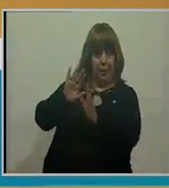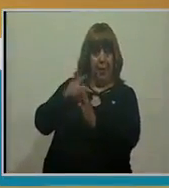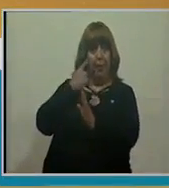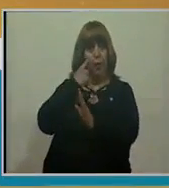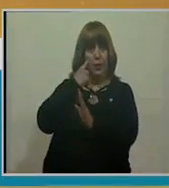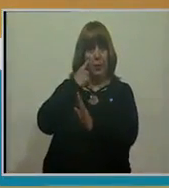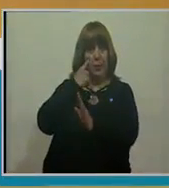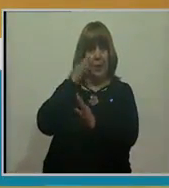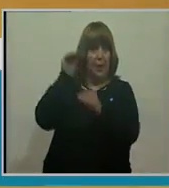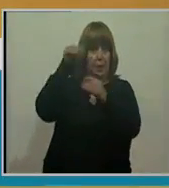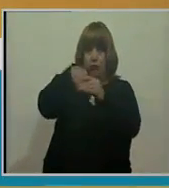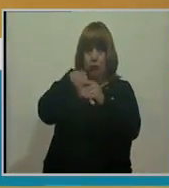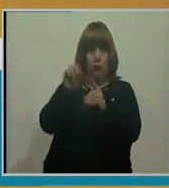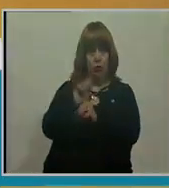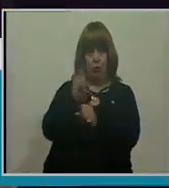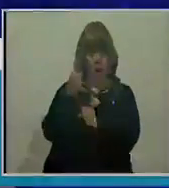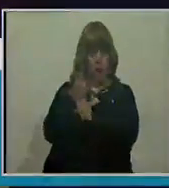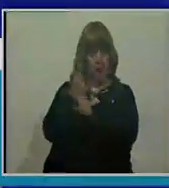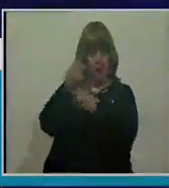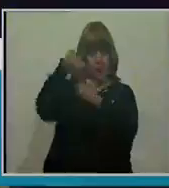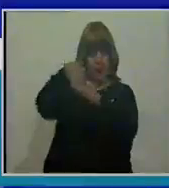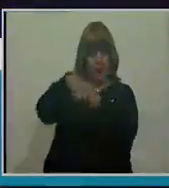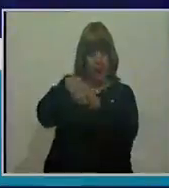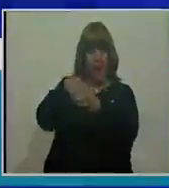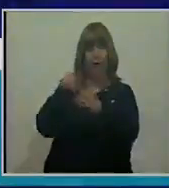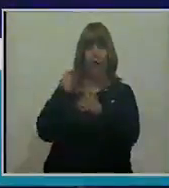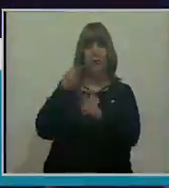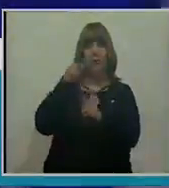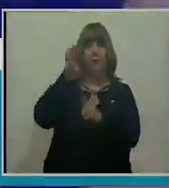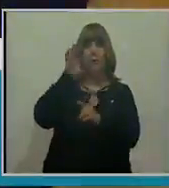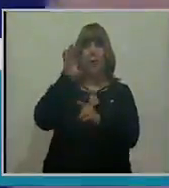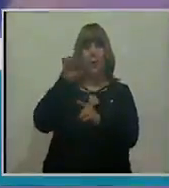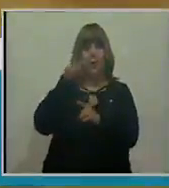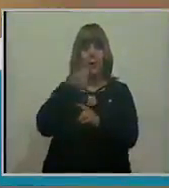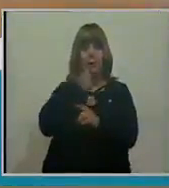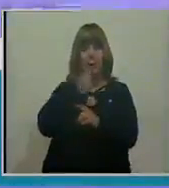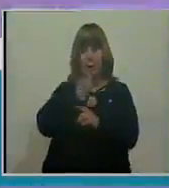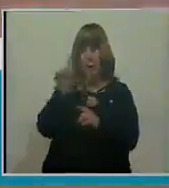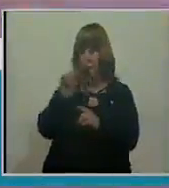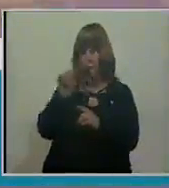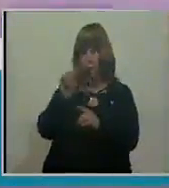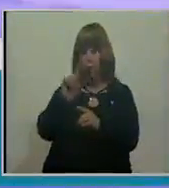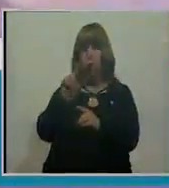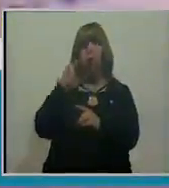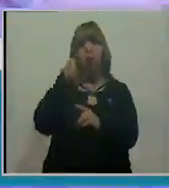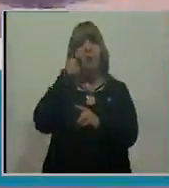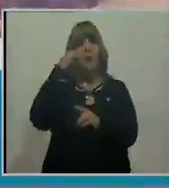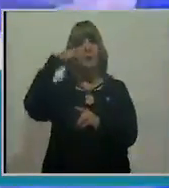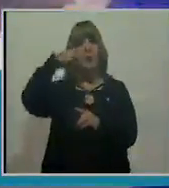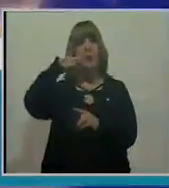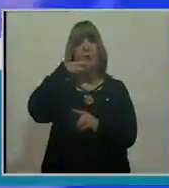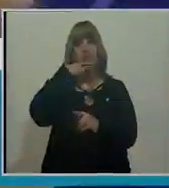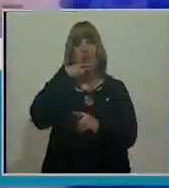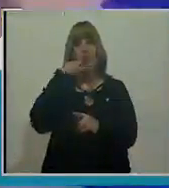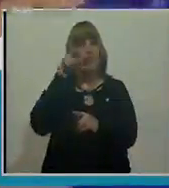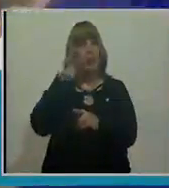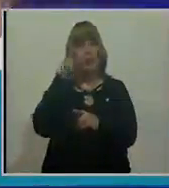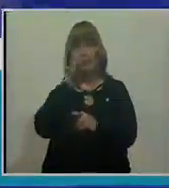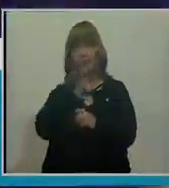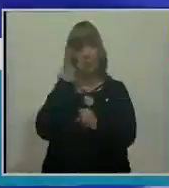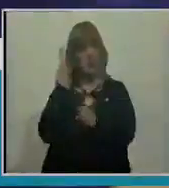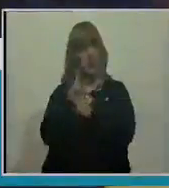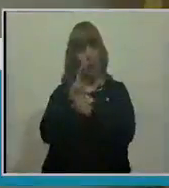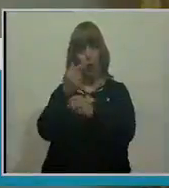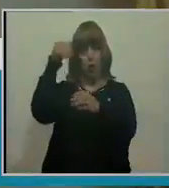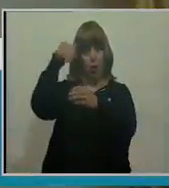tiene absolutamente nada que ver. Entendemos que tampoco la provincia o el IPB, porque nosotros hemos estado en contacto con ellos y no tenemos conocimiento ni de